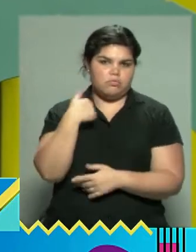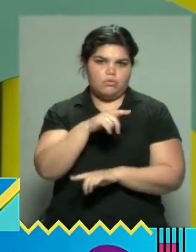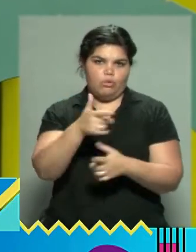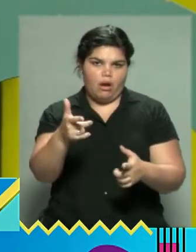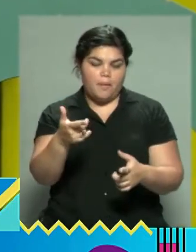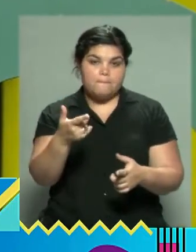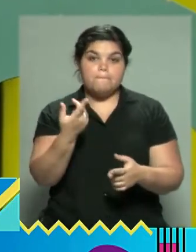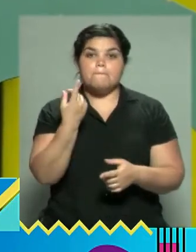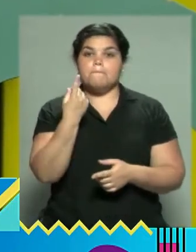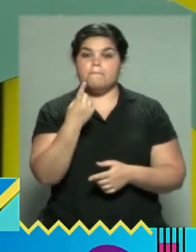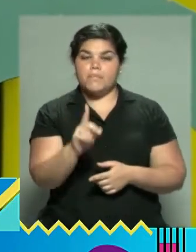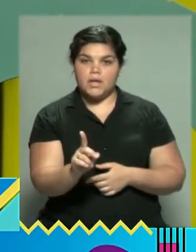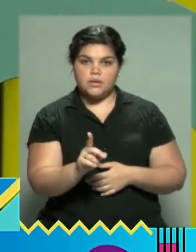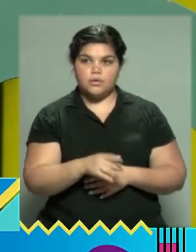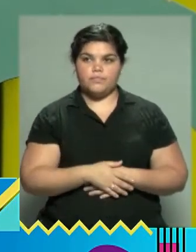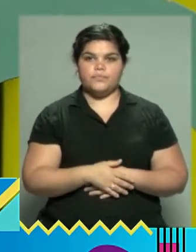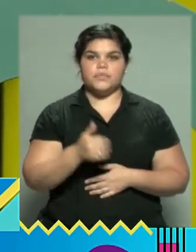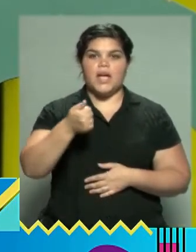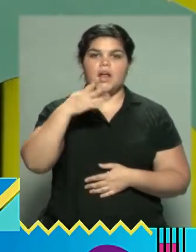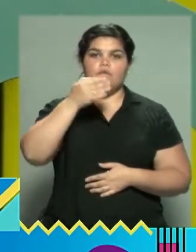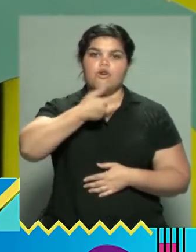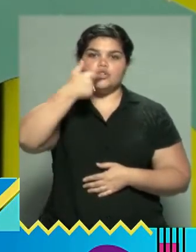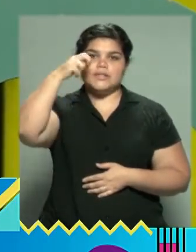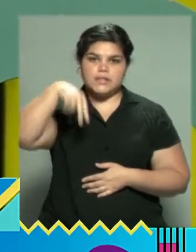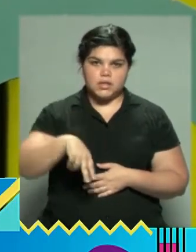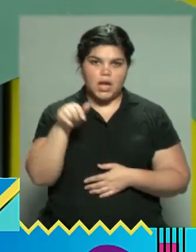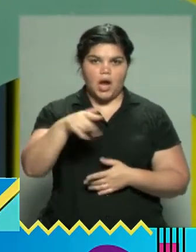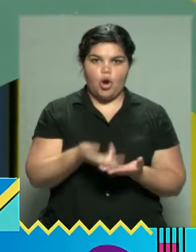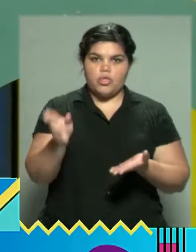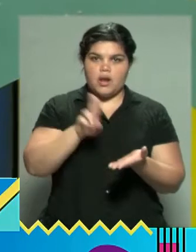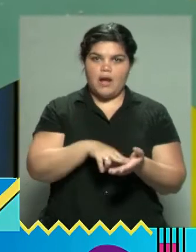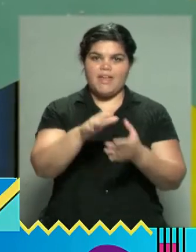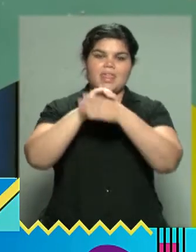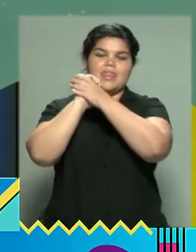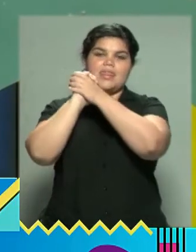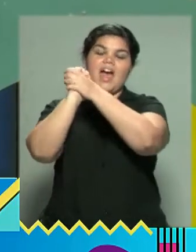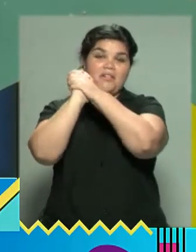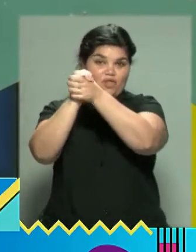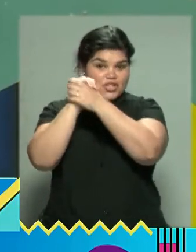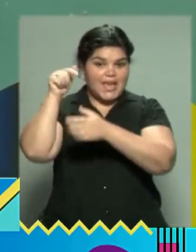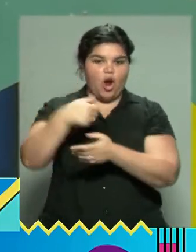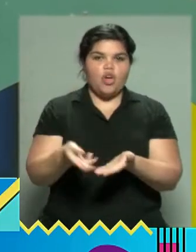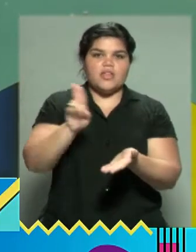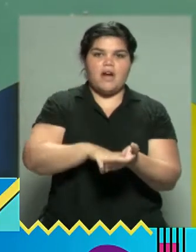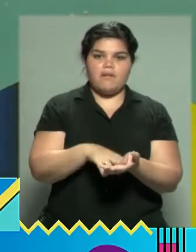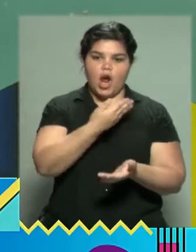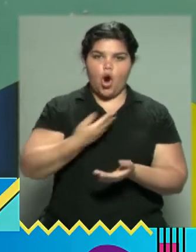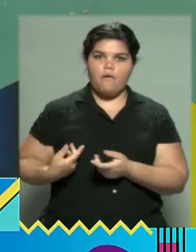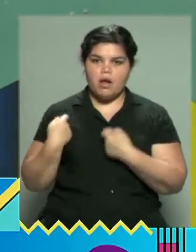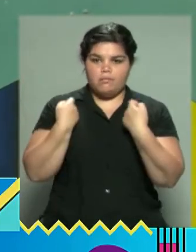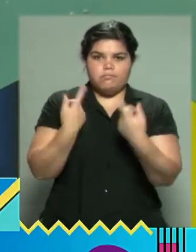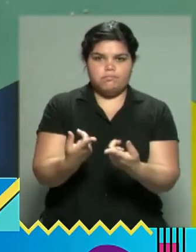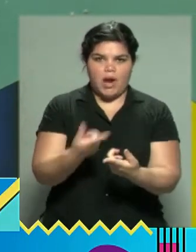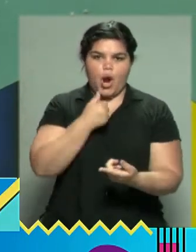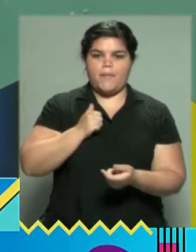lo podemos ver, digamos, en Alfonsín, en la vuelta de la democracia, cuando se empiezan a reconocer de nuevo la personalidad de los sindicatos y de